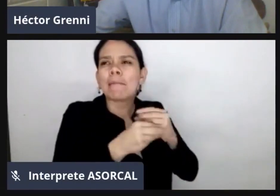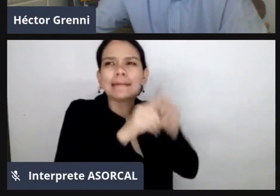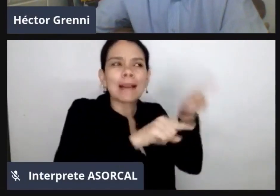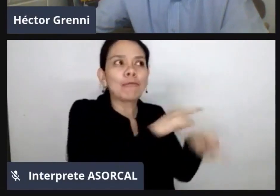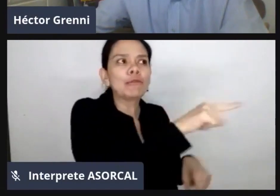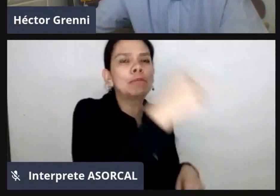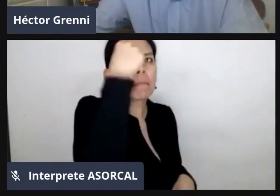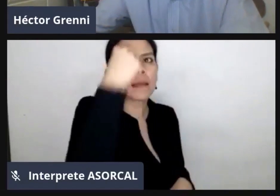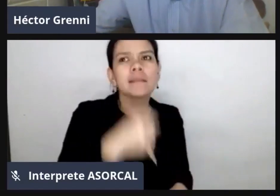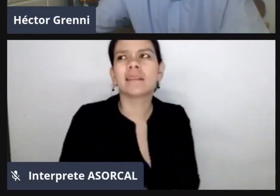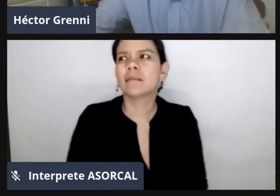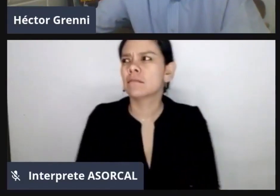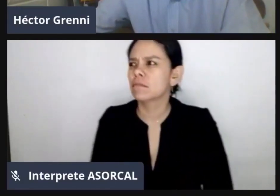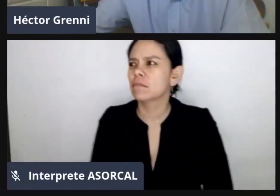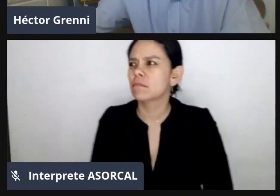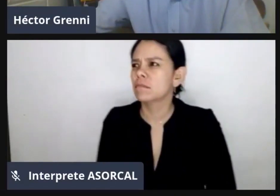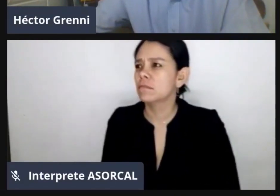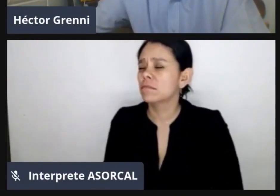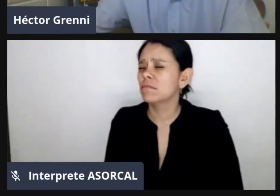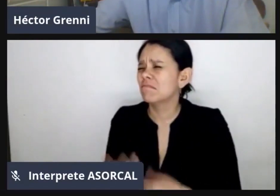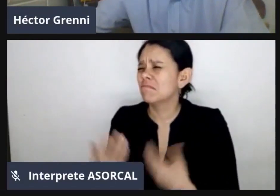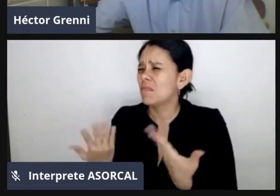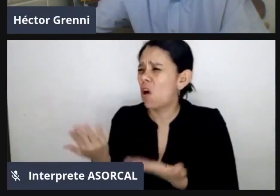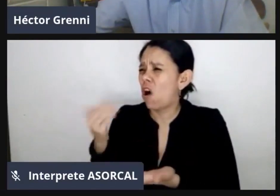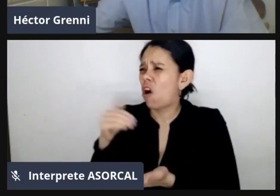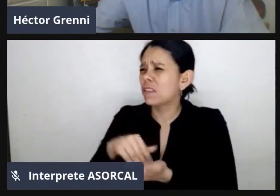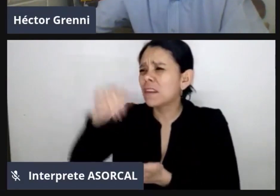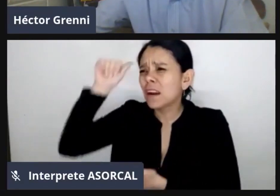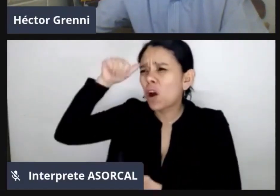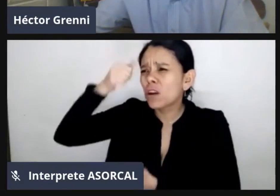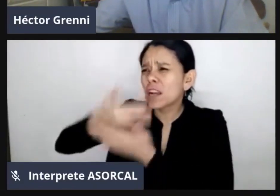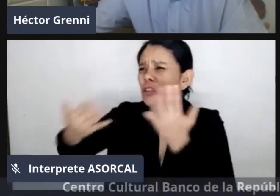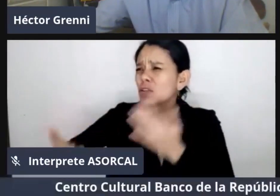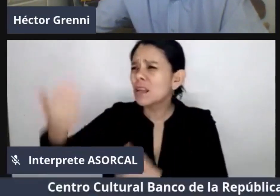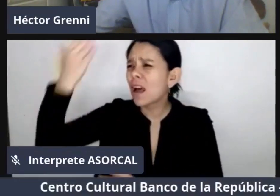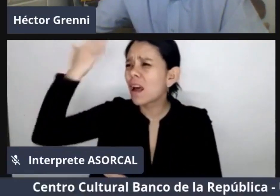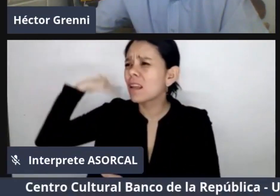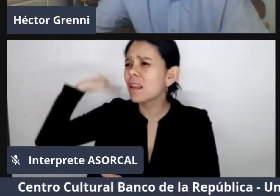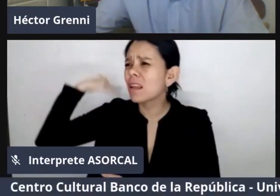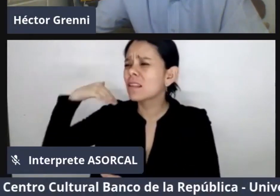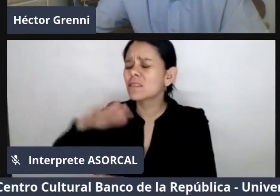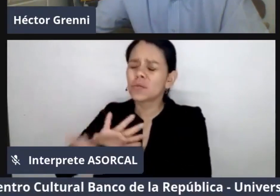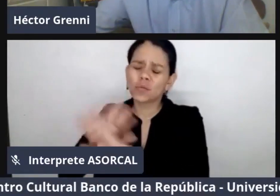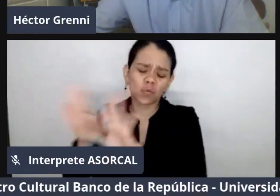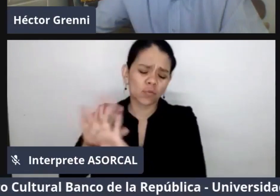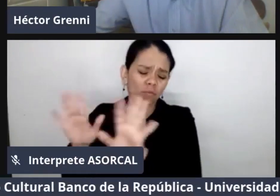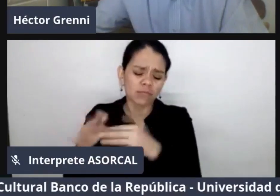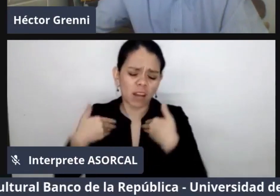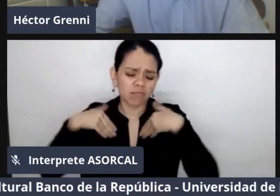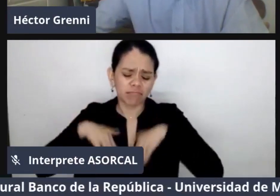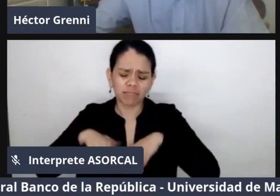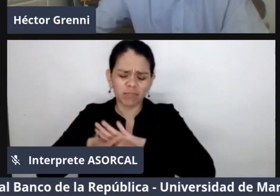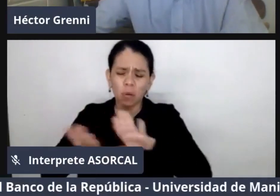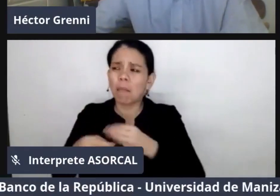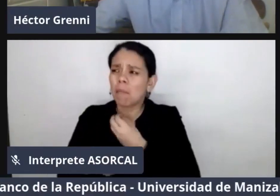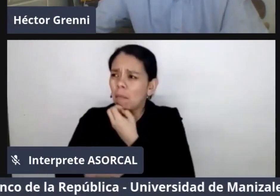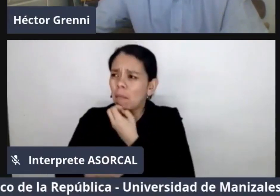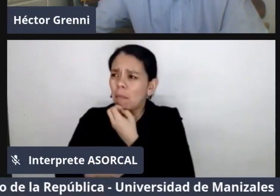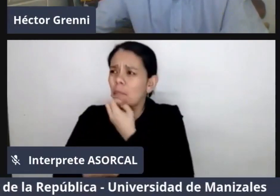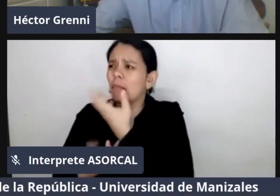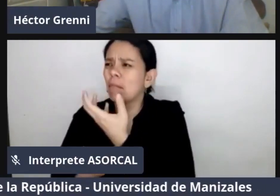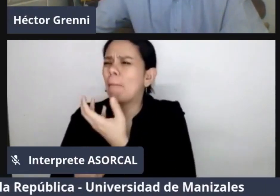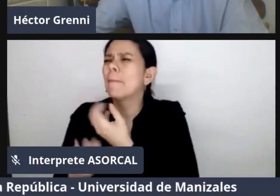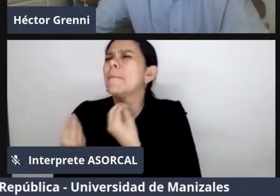intento de dejar de lado la búsqueda de la verdad. Por otro lado, en algunos, sobre todo los medios de